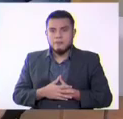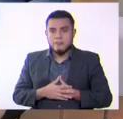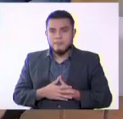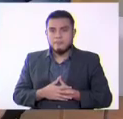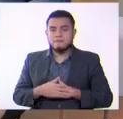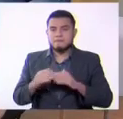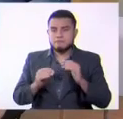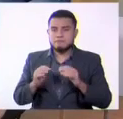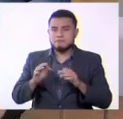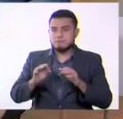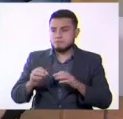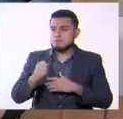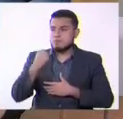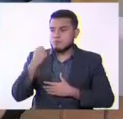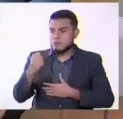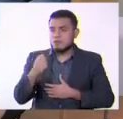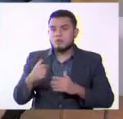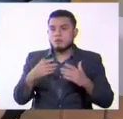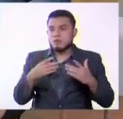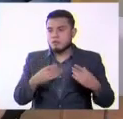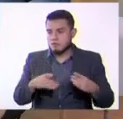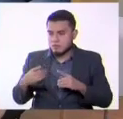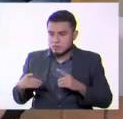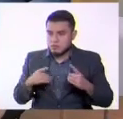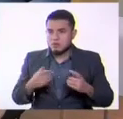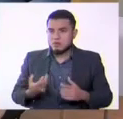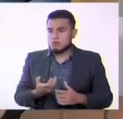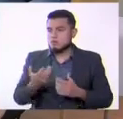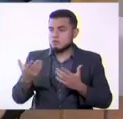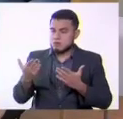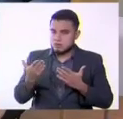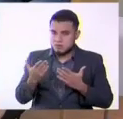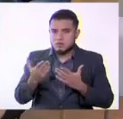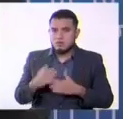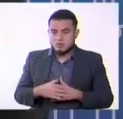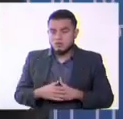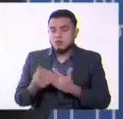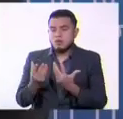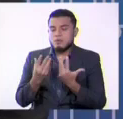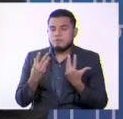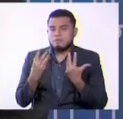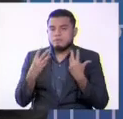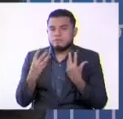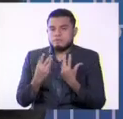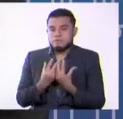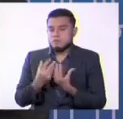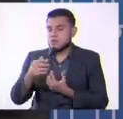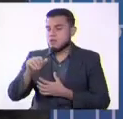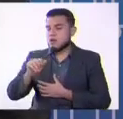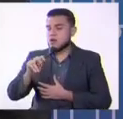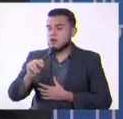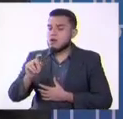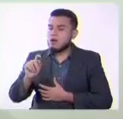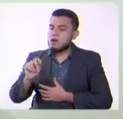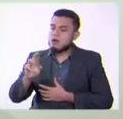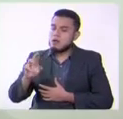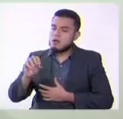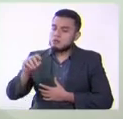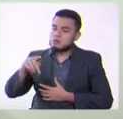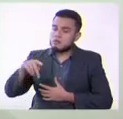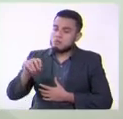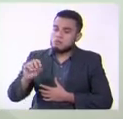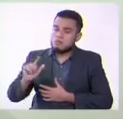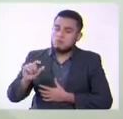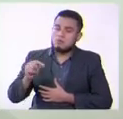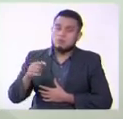también importante y dinámico que nos aporta una rama de las ciencias sociales, que es la antropología. Y súper importante, bueno, conocer